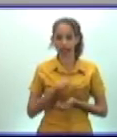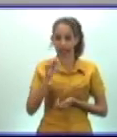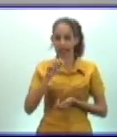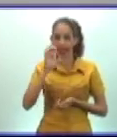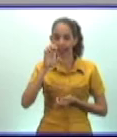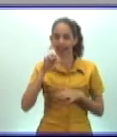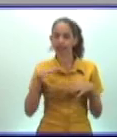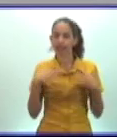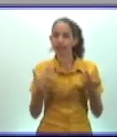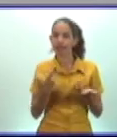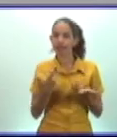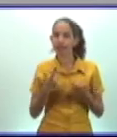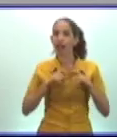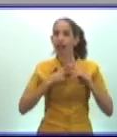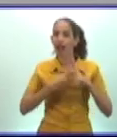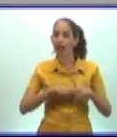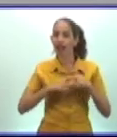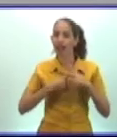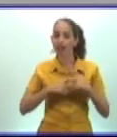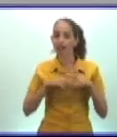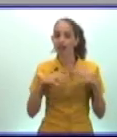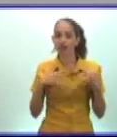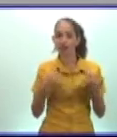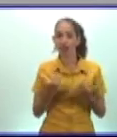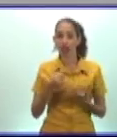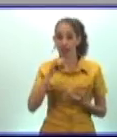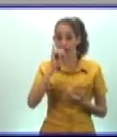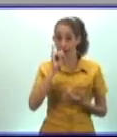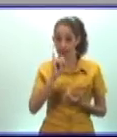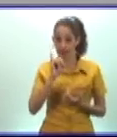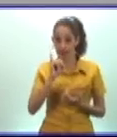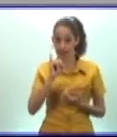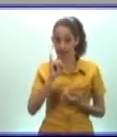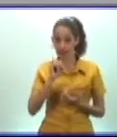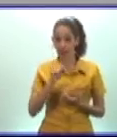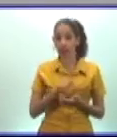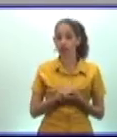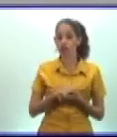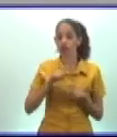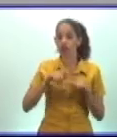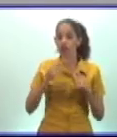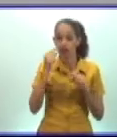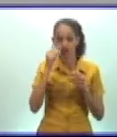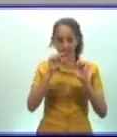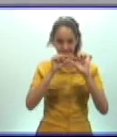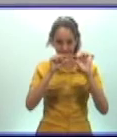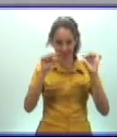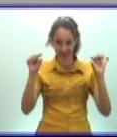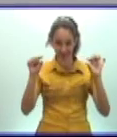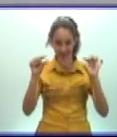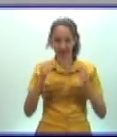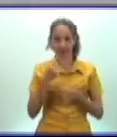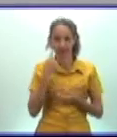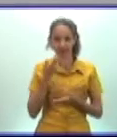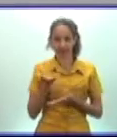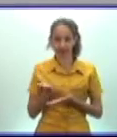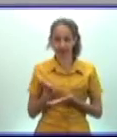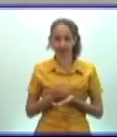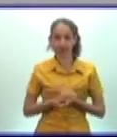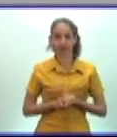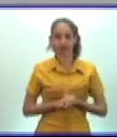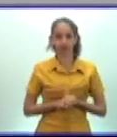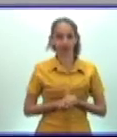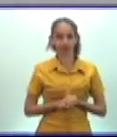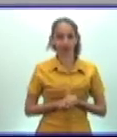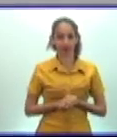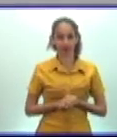Inciso E. Resuelve 6 por h en 3 más g en raíz